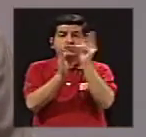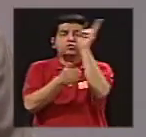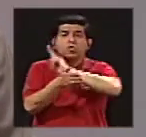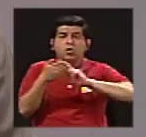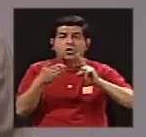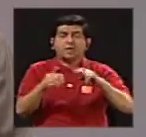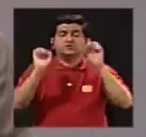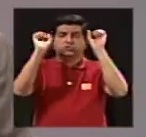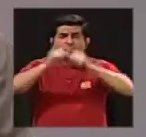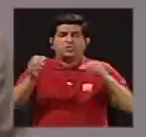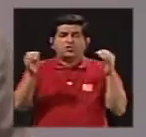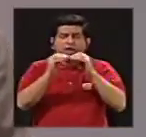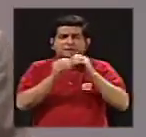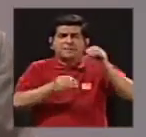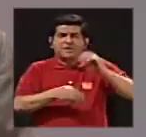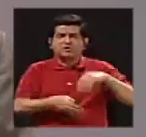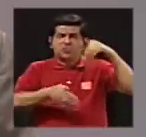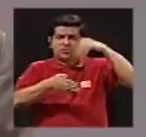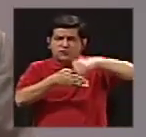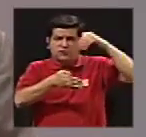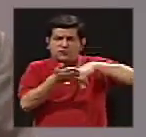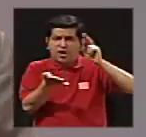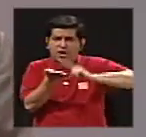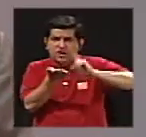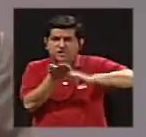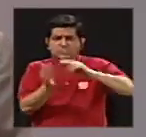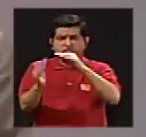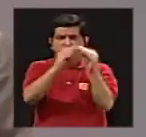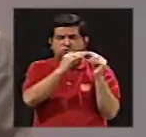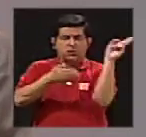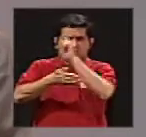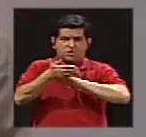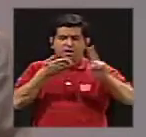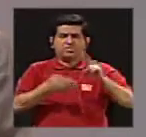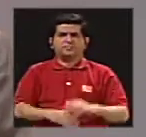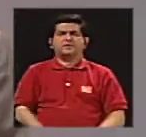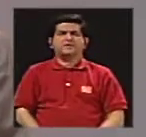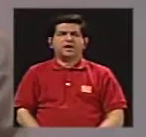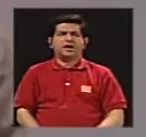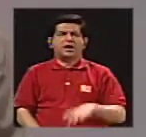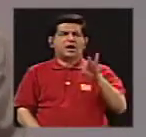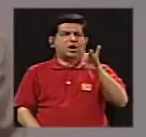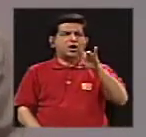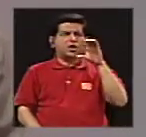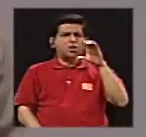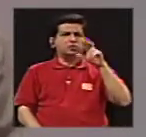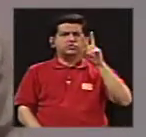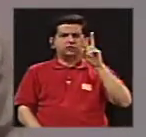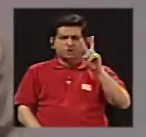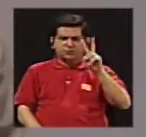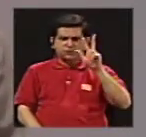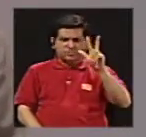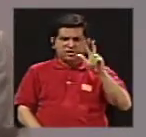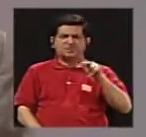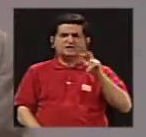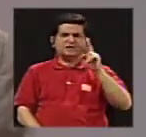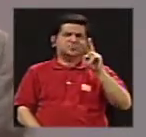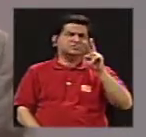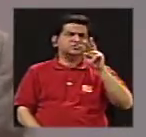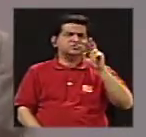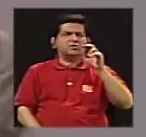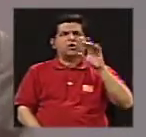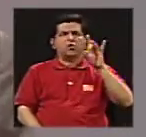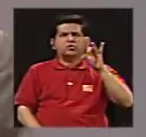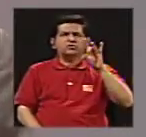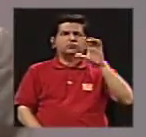que ha logrado mayor inscripción en la comunidad Universitaria estamos hablando de unos 823 24